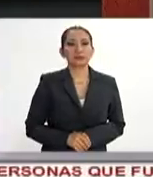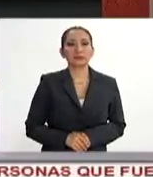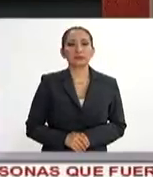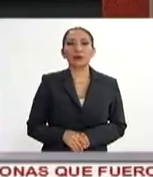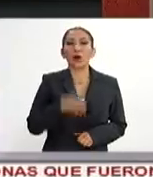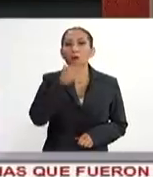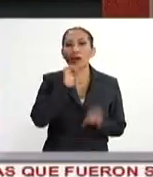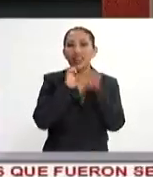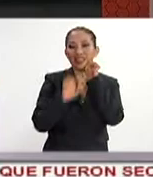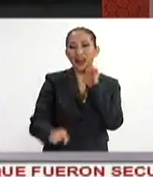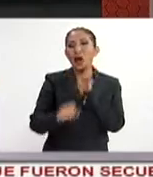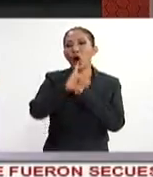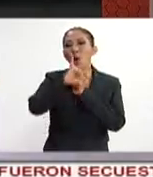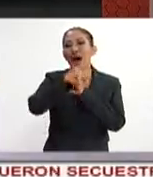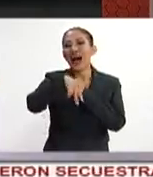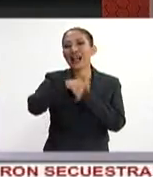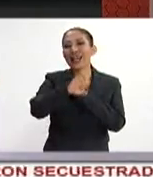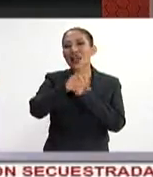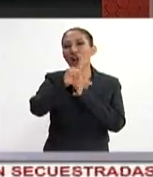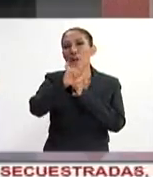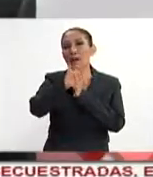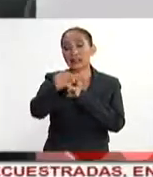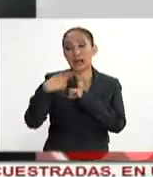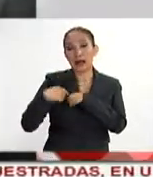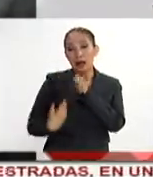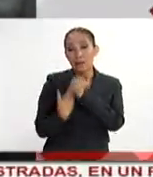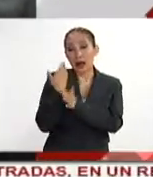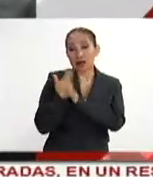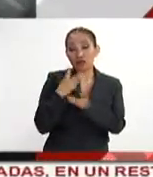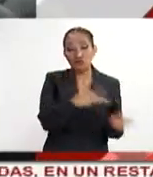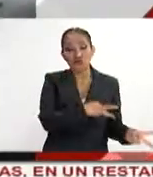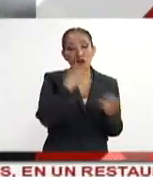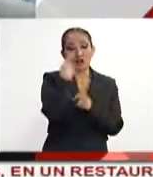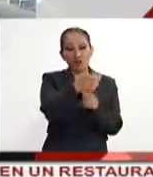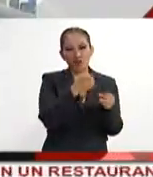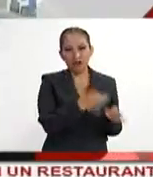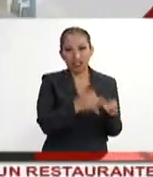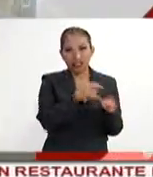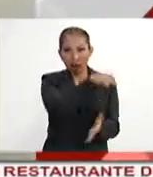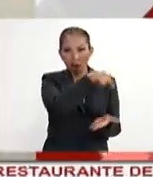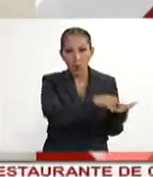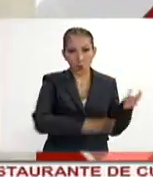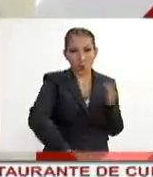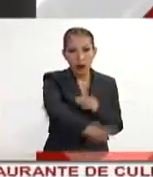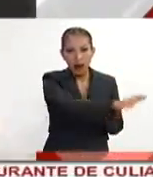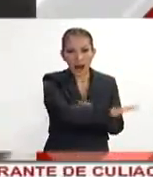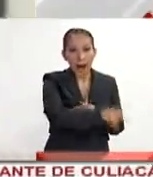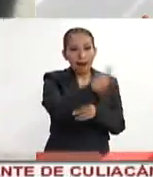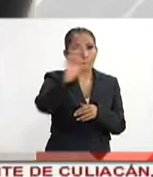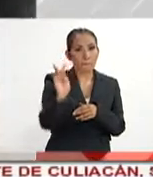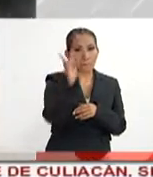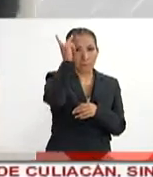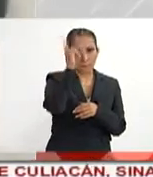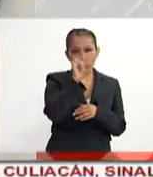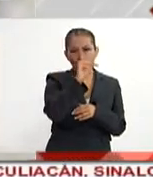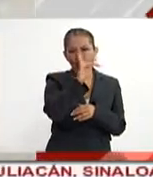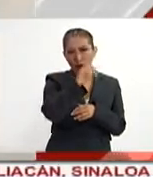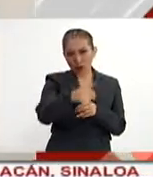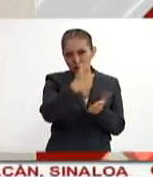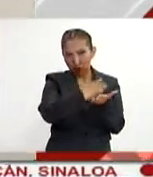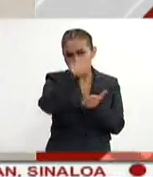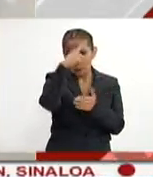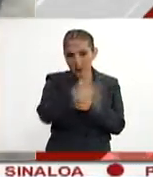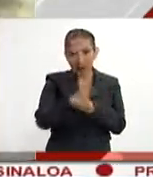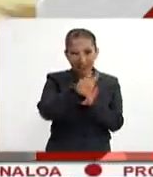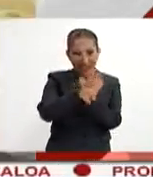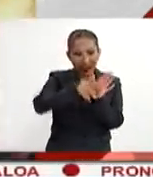El periodista Joaquín López Dóriga denunció que la madrugada del martes fueron saqueadas sus oficinas que están ubicadas en la zona de Polanco, aquí en la Ciudad de México.